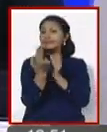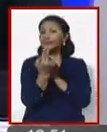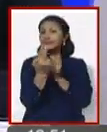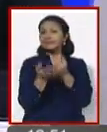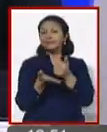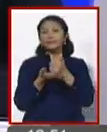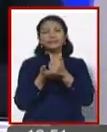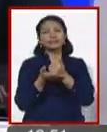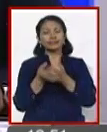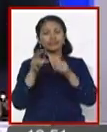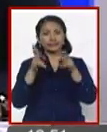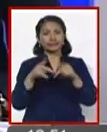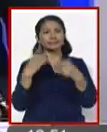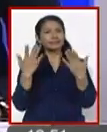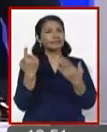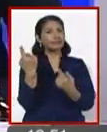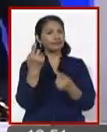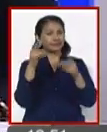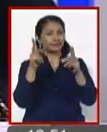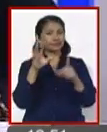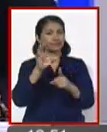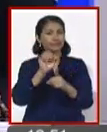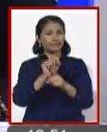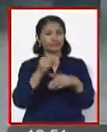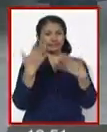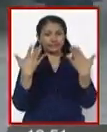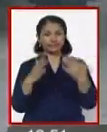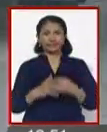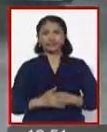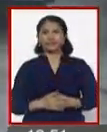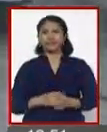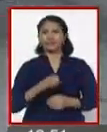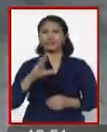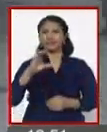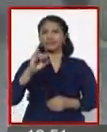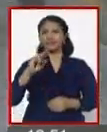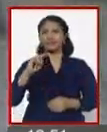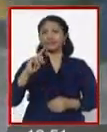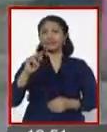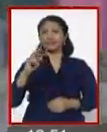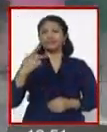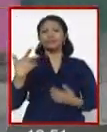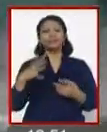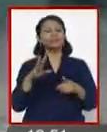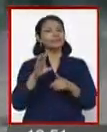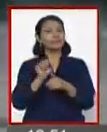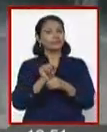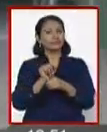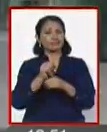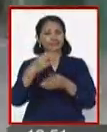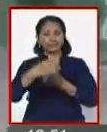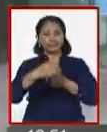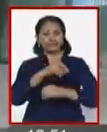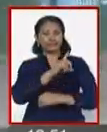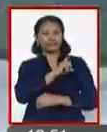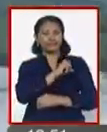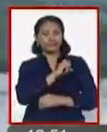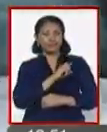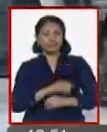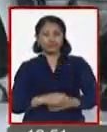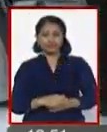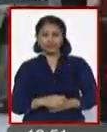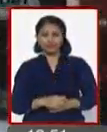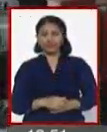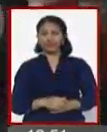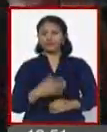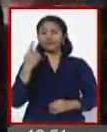este peligroso reo. Además, hay una persona detenida. Cintia Viviana Méndez Rivarola se encuentra arrestada en dependencias de la Fuerza Especial de Lucha